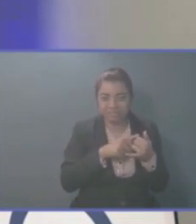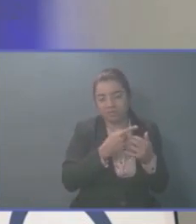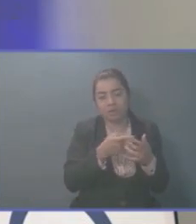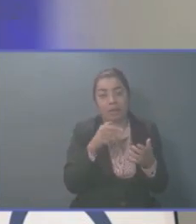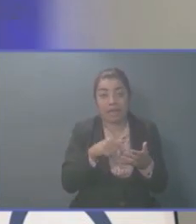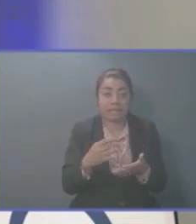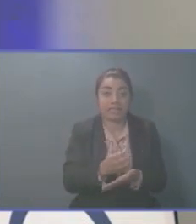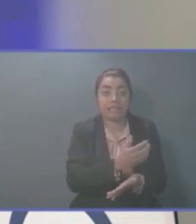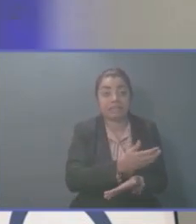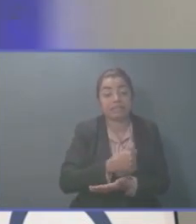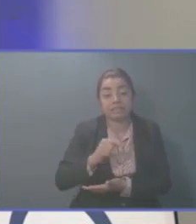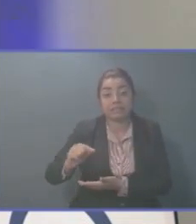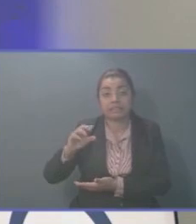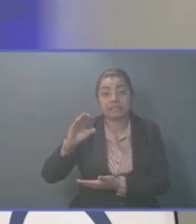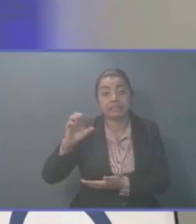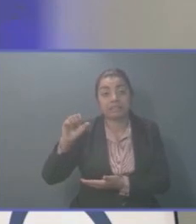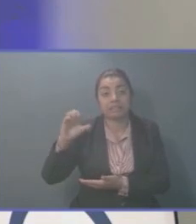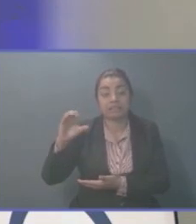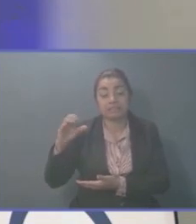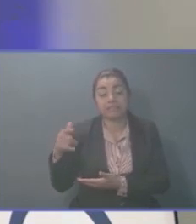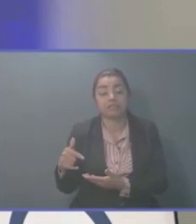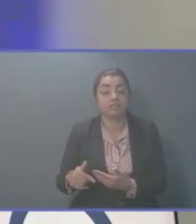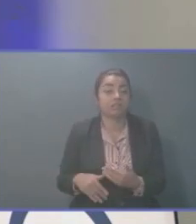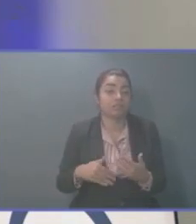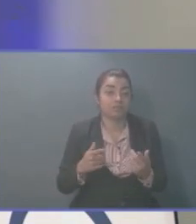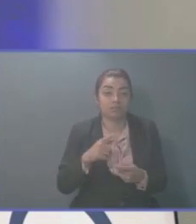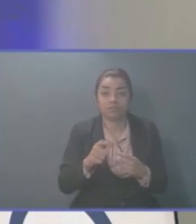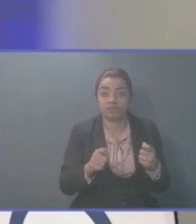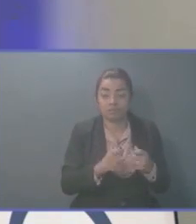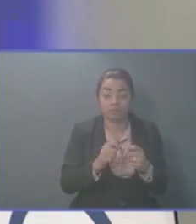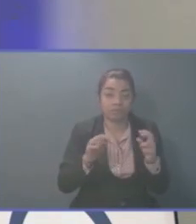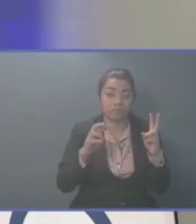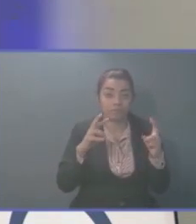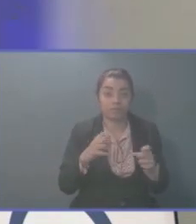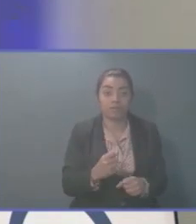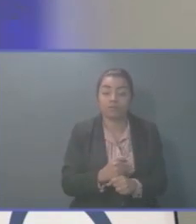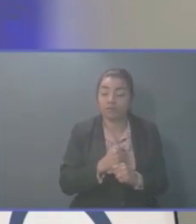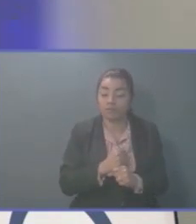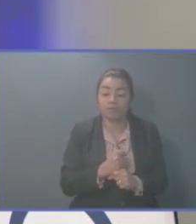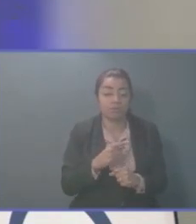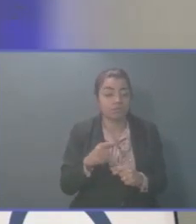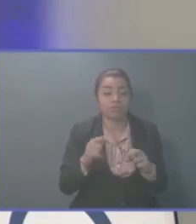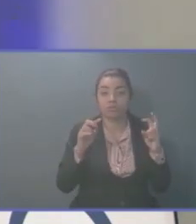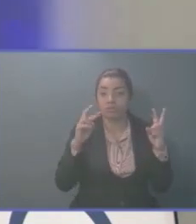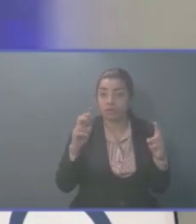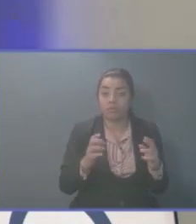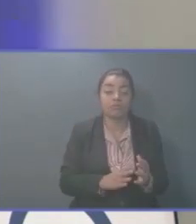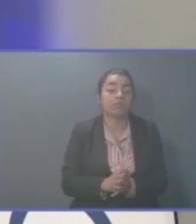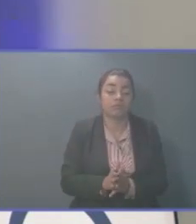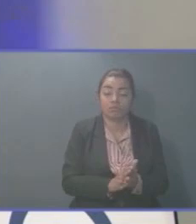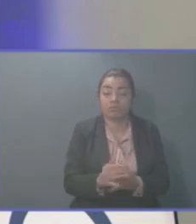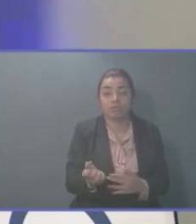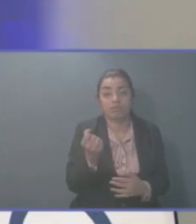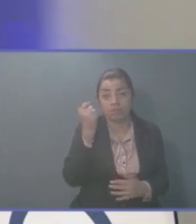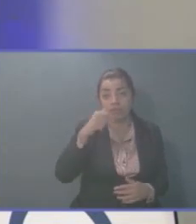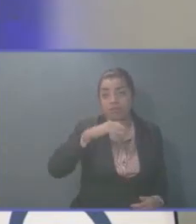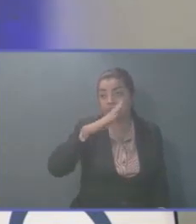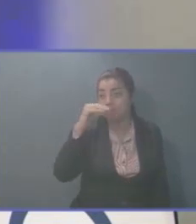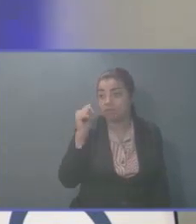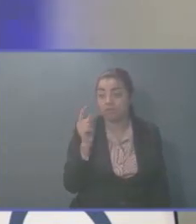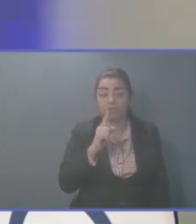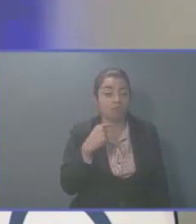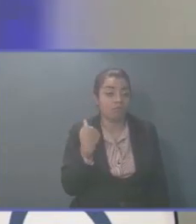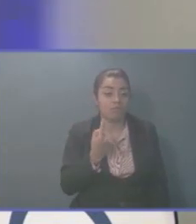y específicamente en el tema de seguridad, porque si algo reconocemos que es un tema prioritario, que es un tema de país, porque al final no